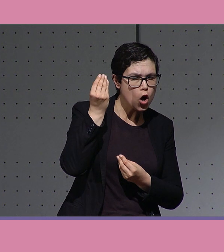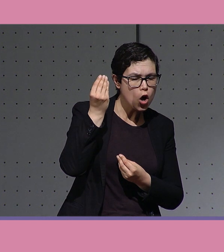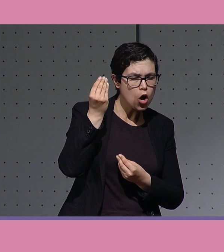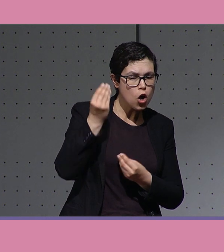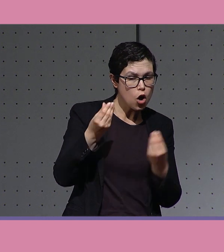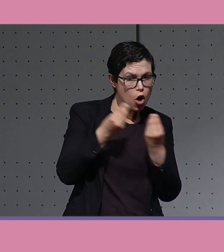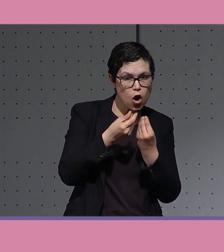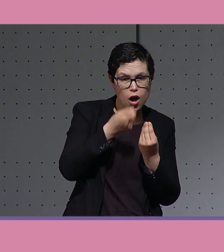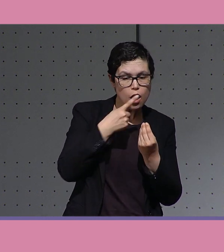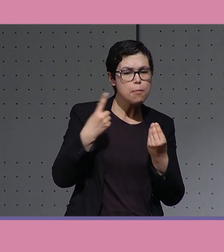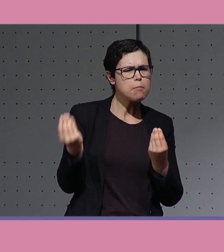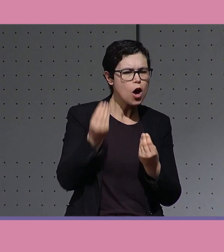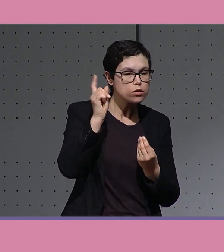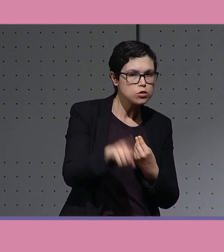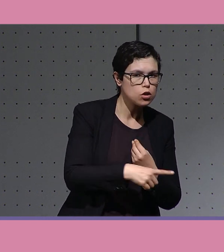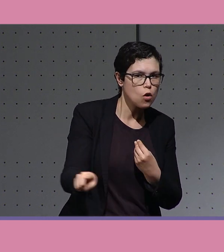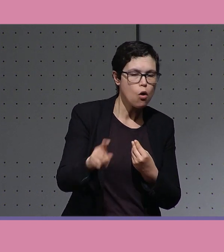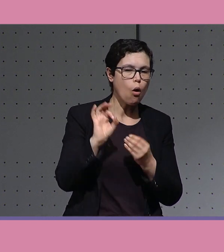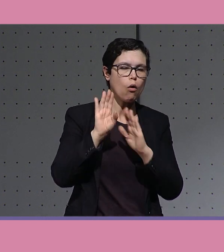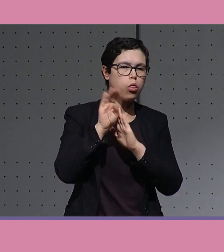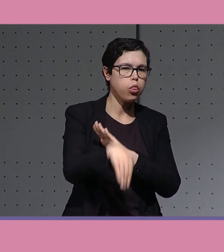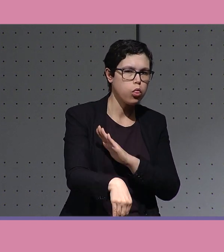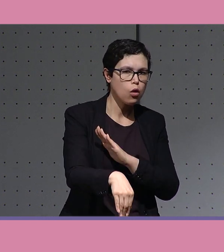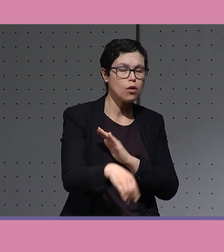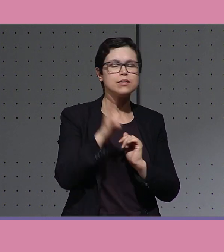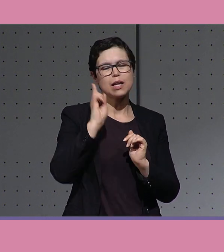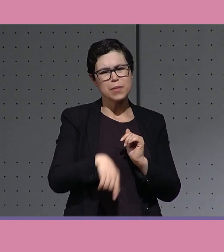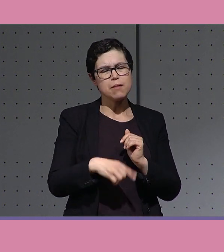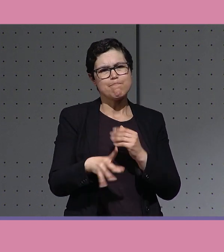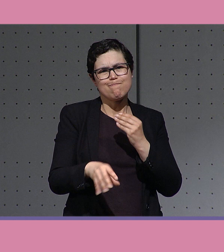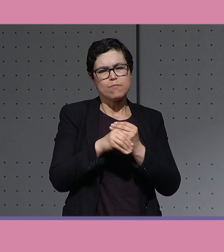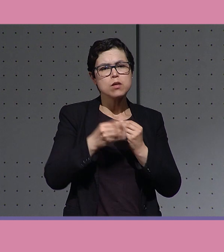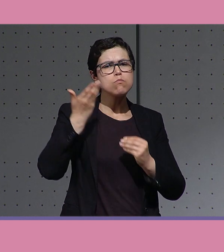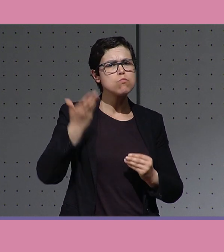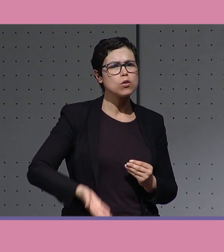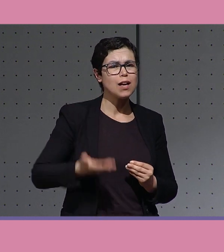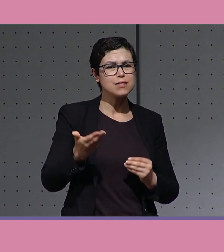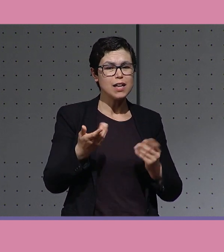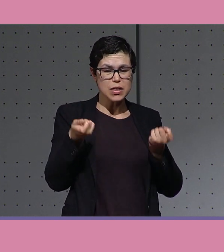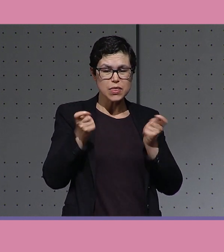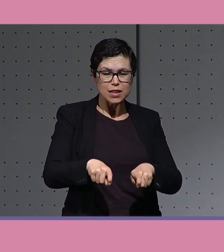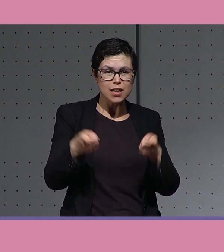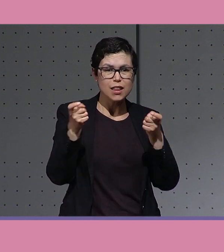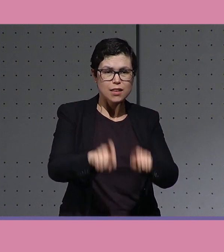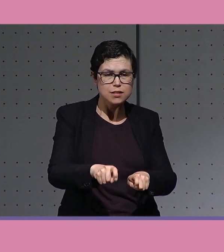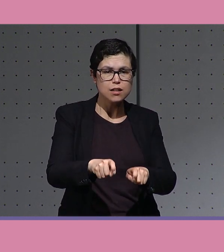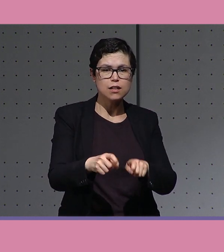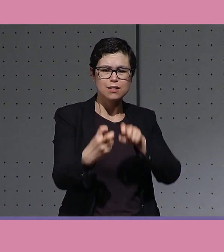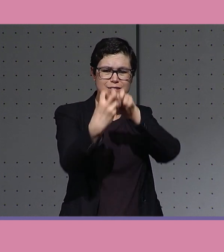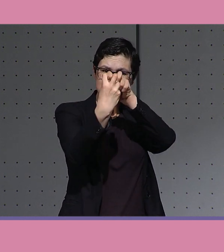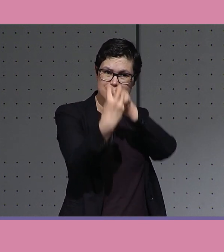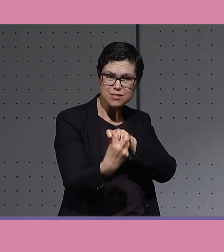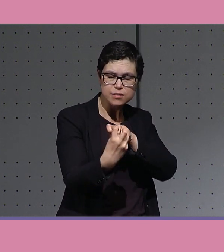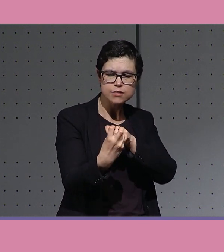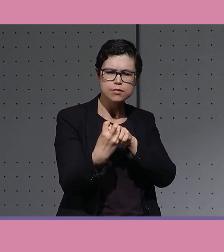sean problemáticas. Una cosa que es muy relevante y tampoco he hecho suficiente hincapié es que en cada visita uno tiene que hacer un trabajo de ver